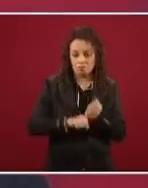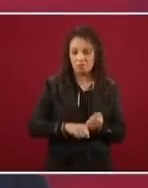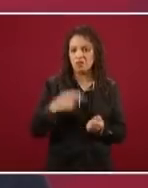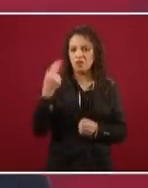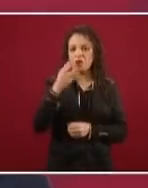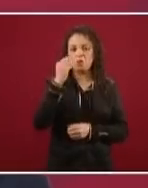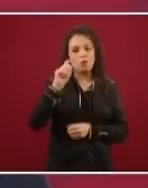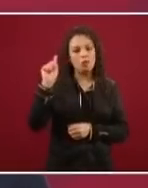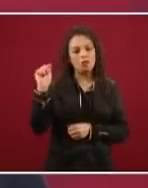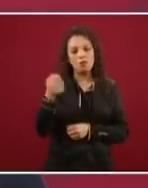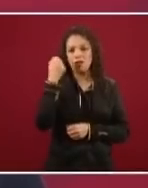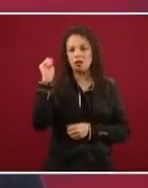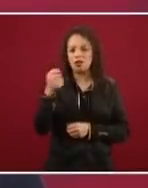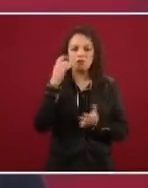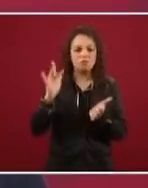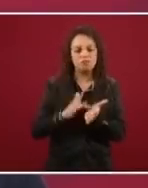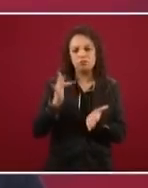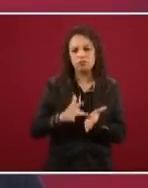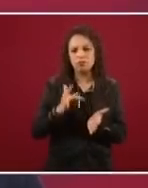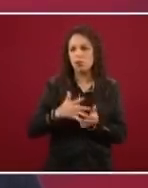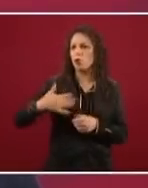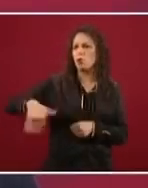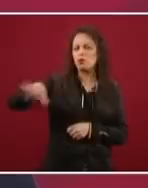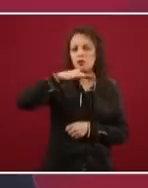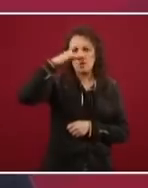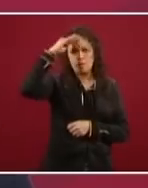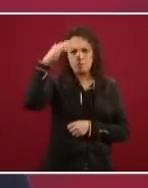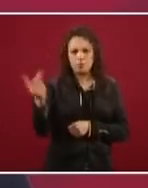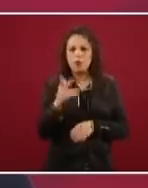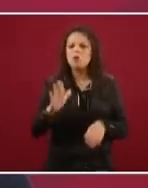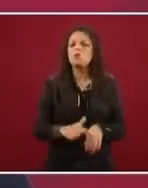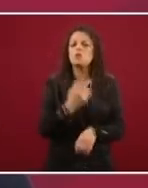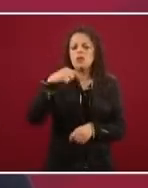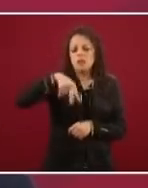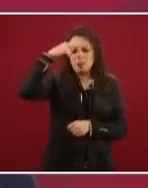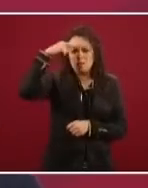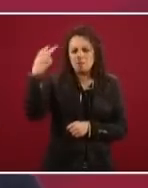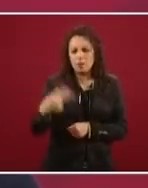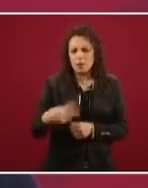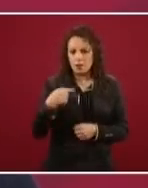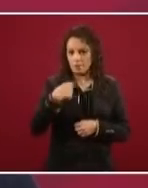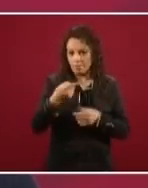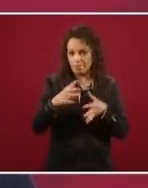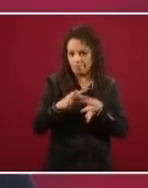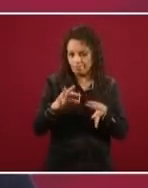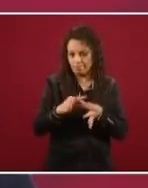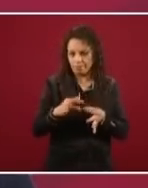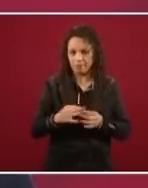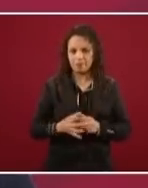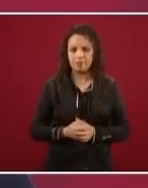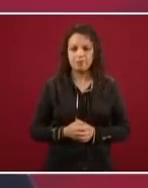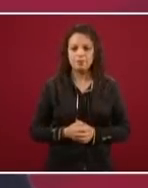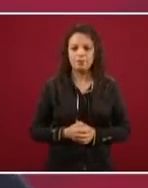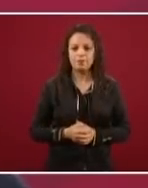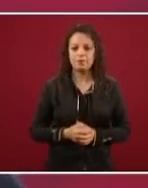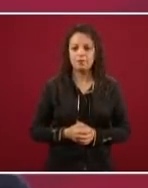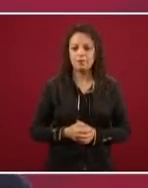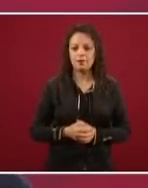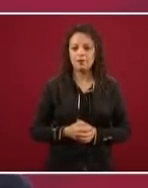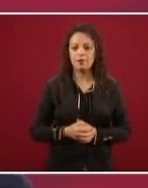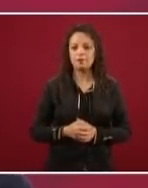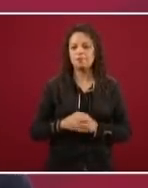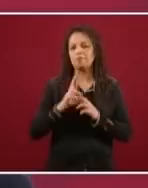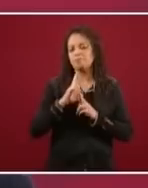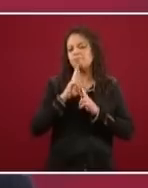uno de los motivos porque méxico hay algo que no comenté en esos motivos muchas otras cosas no comenté por por la respuesta del tiempo la